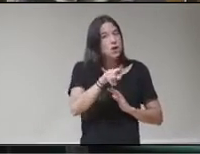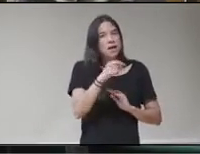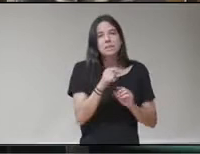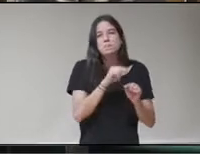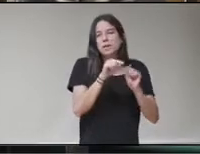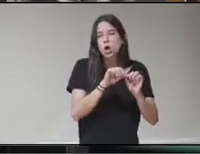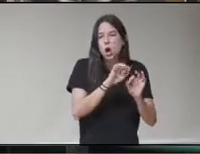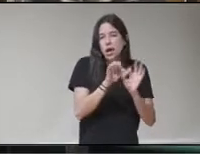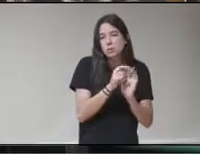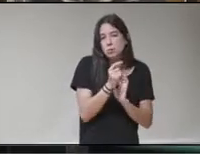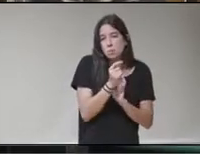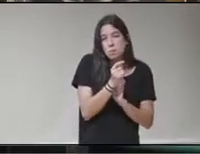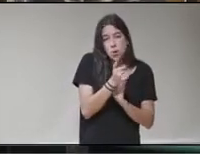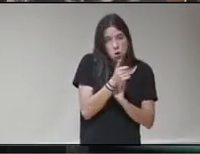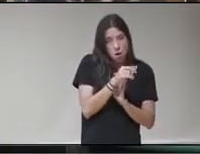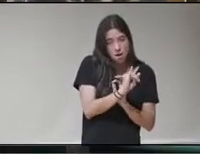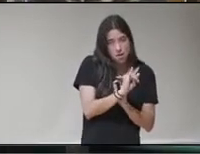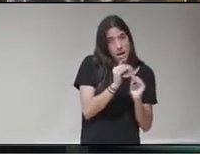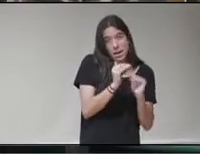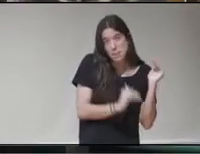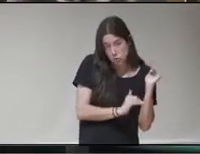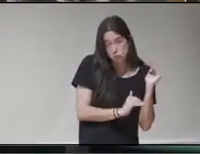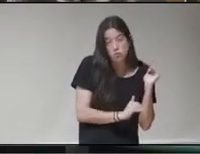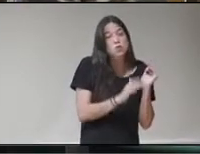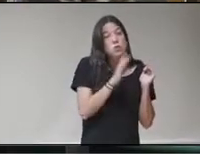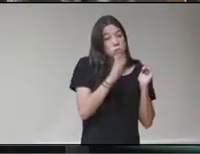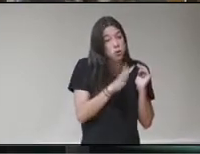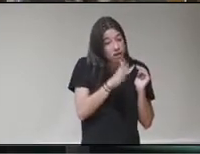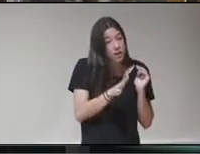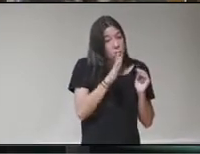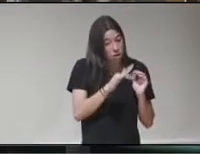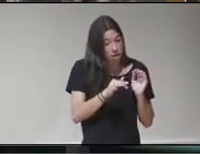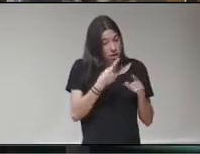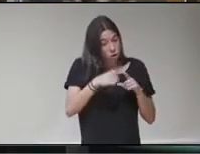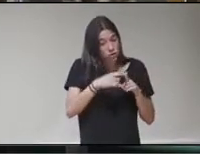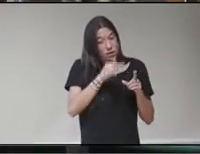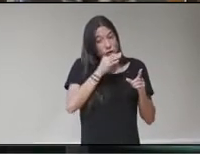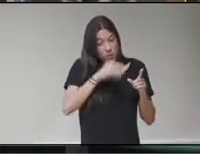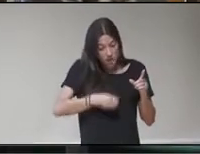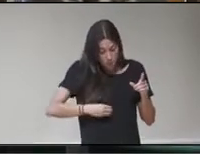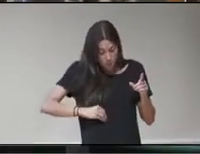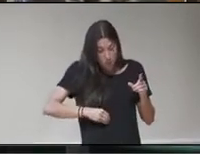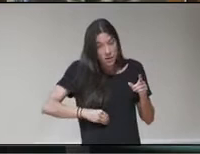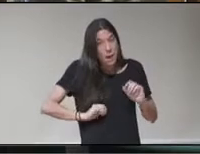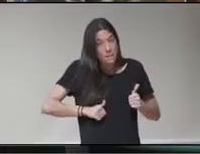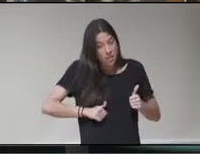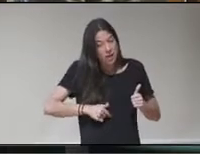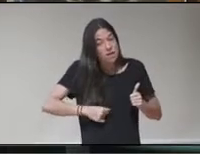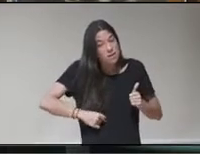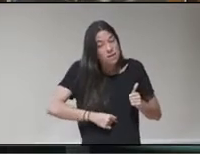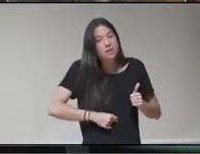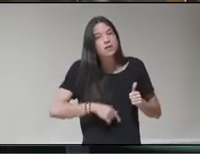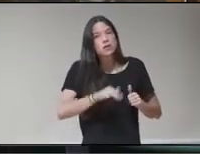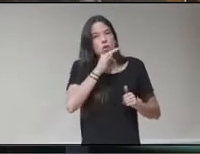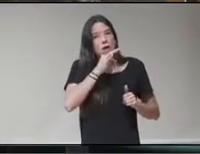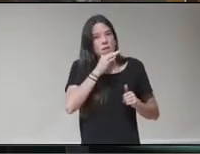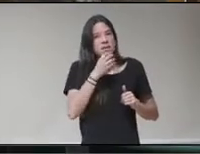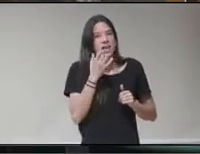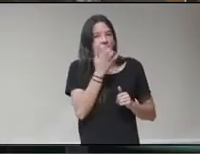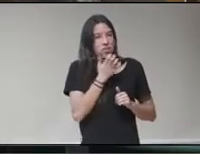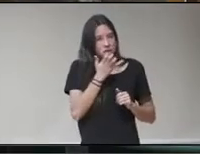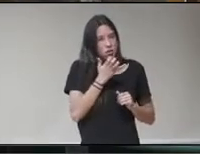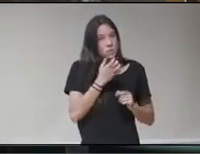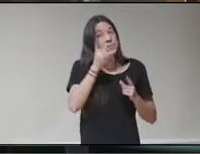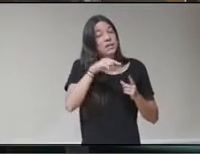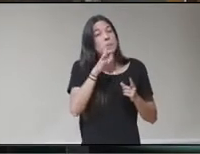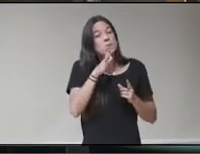qué? Pues, en primer lugar, porque lo que llega al duodeno todavía está ácido, pero en segundo y sobre todo porque en el duodeno